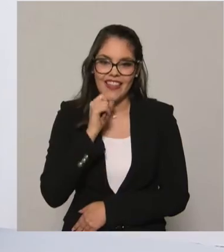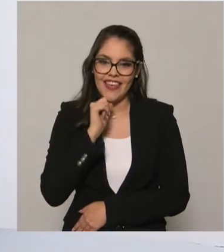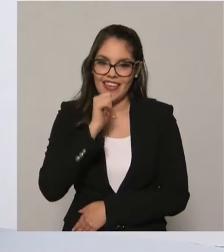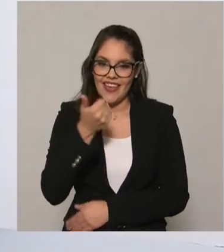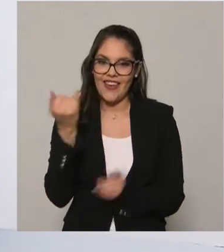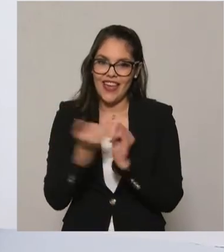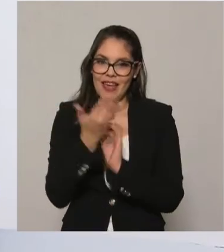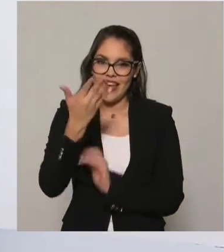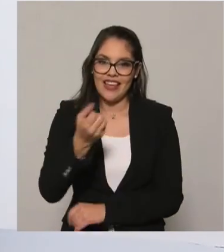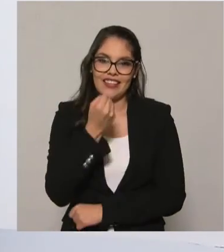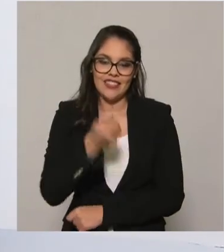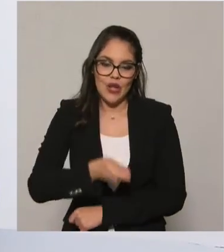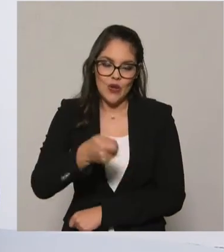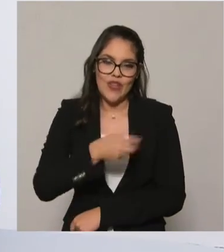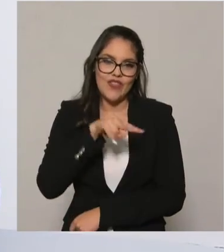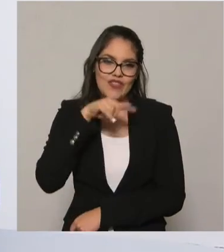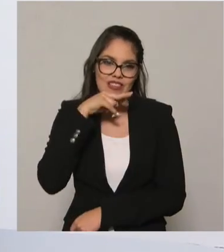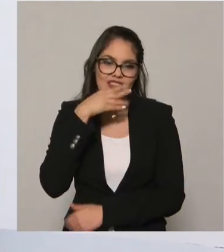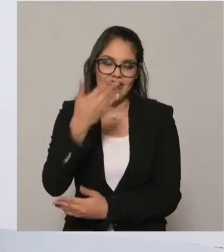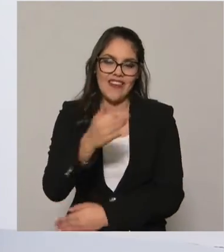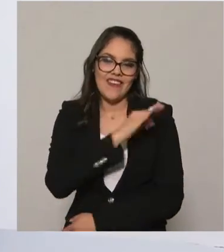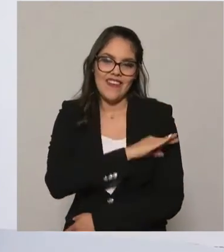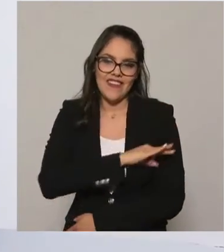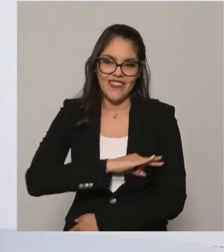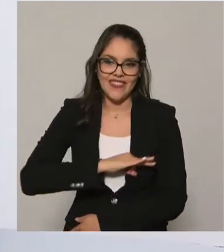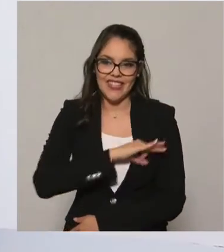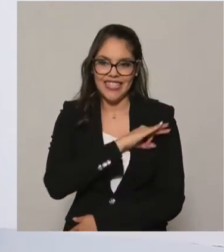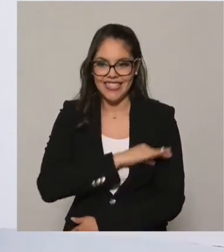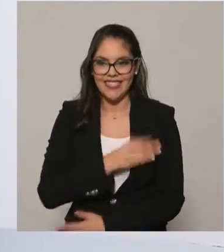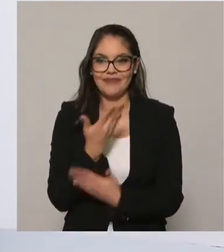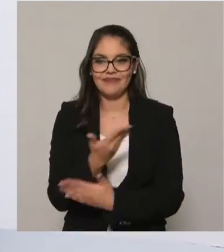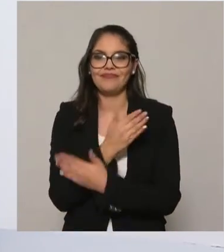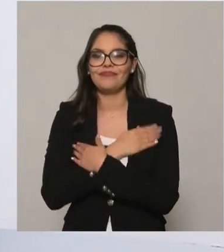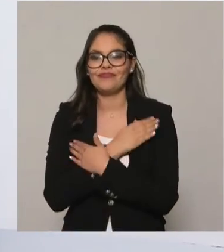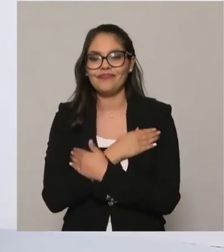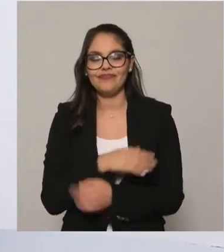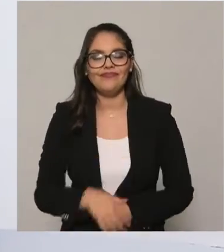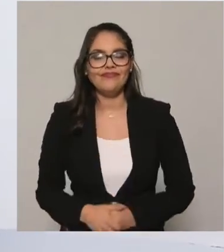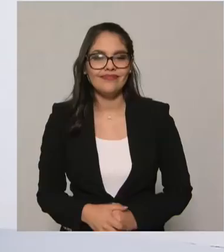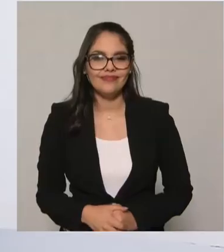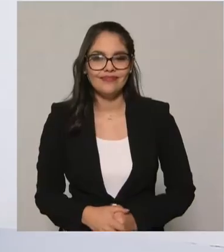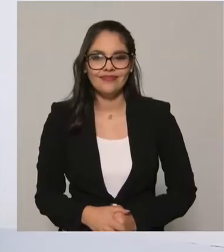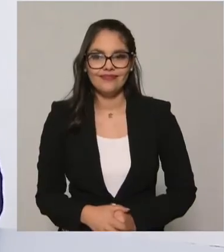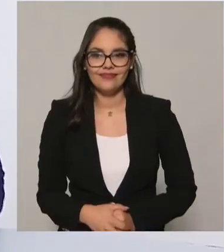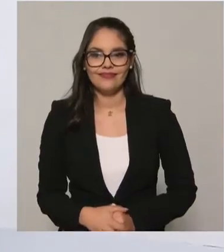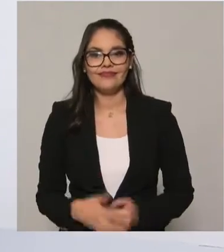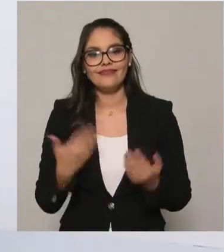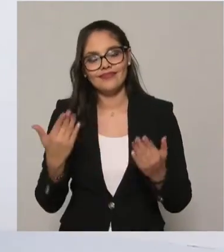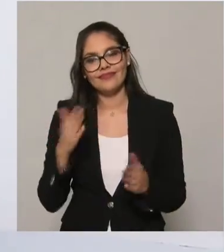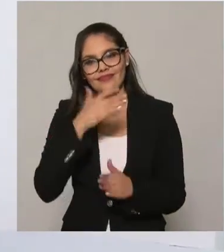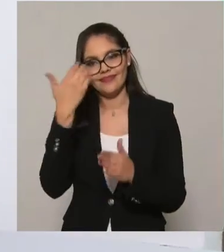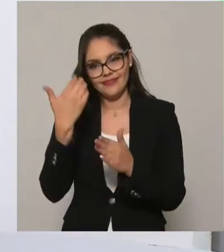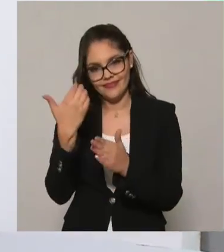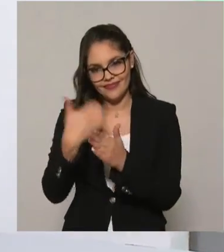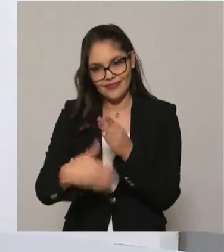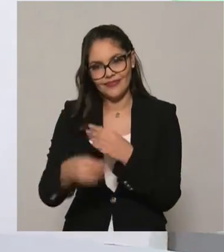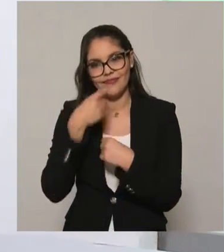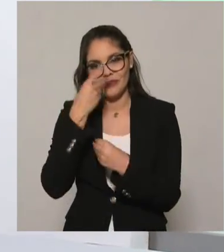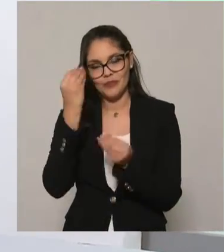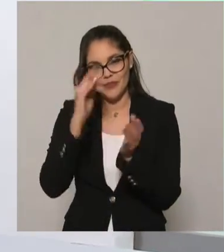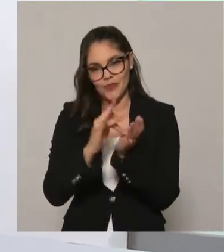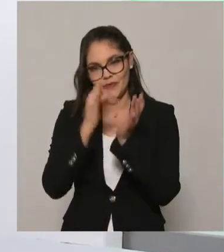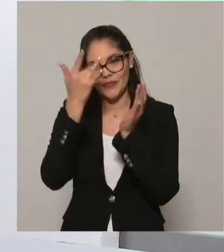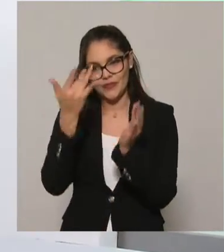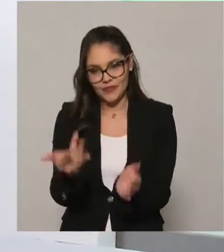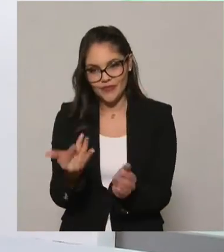saludo navideño. Claro que sí, pásala muy bonito con tu familia. Igualmente, hasta luego. Bueno, pues no queda más que despedirme también de